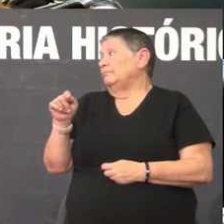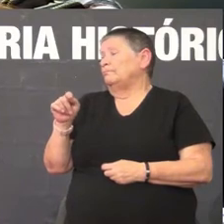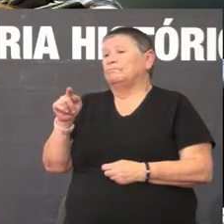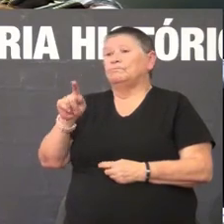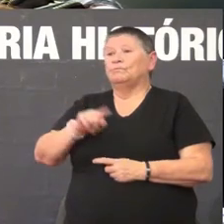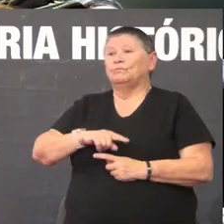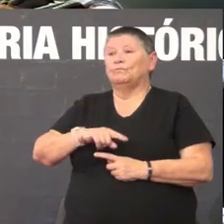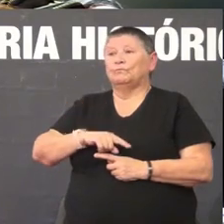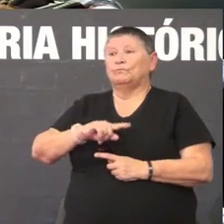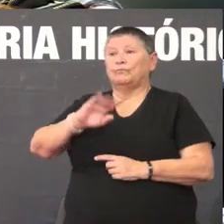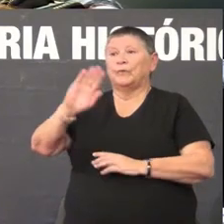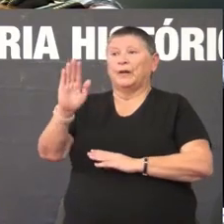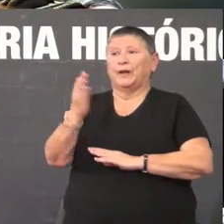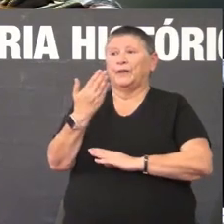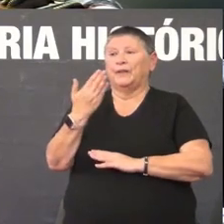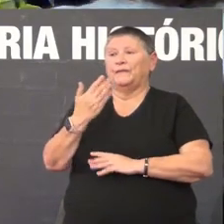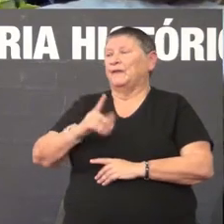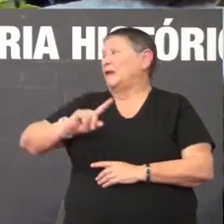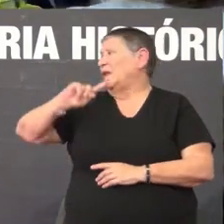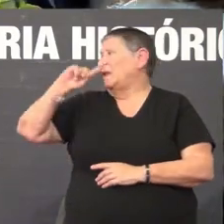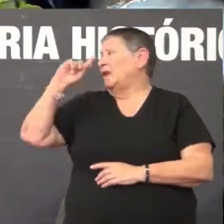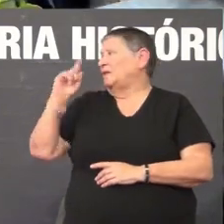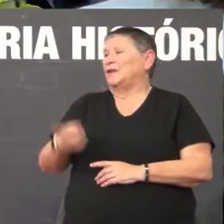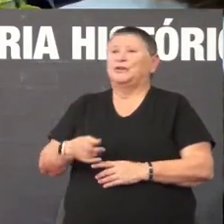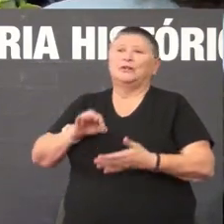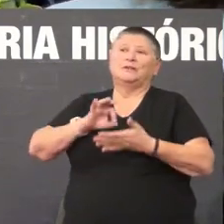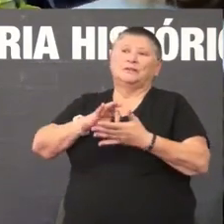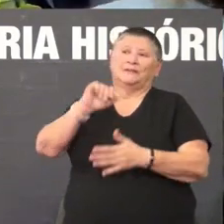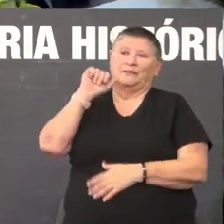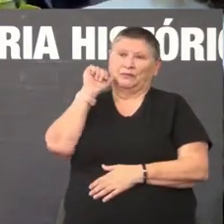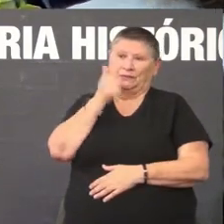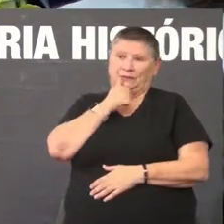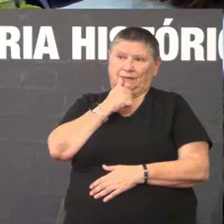recibe al director, a Félix Sanz, al director del servicio secreto.